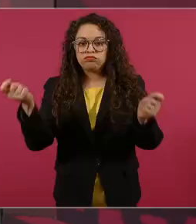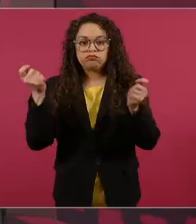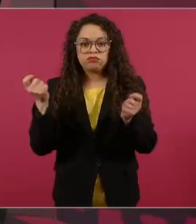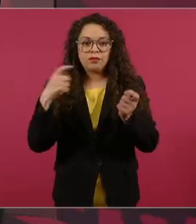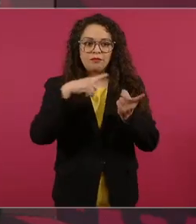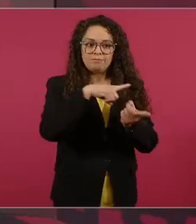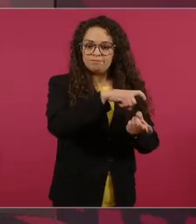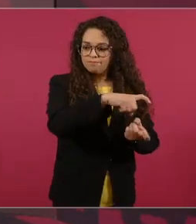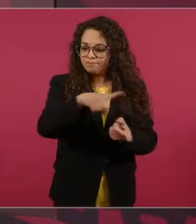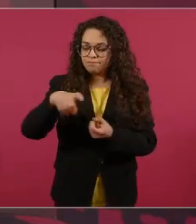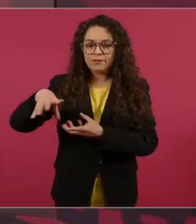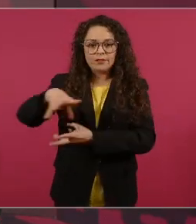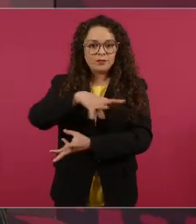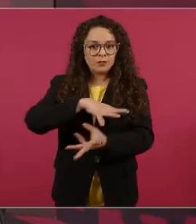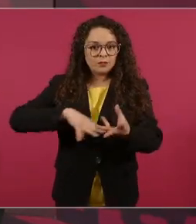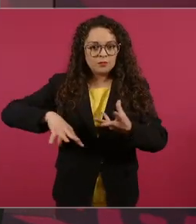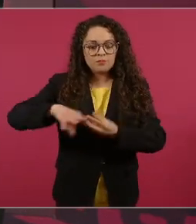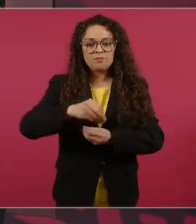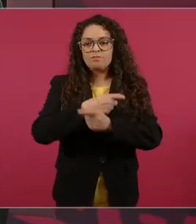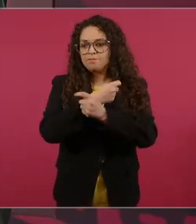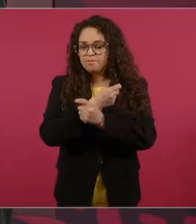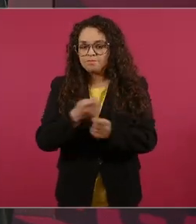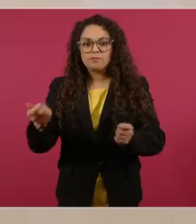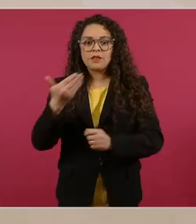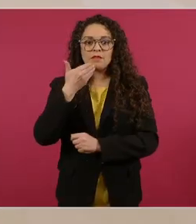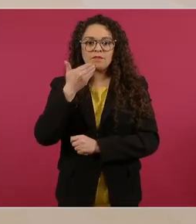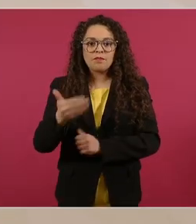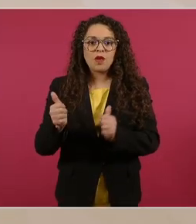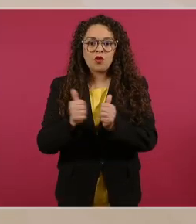y más justa distribución del presupuesto.